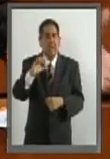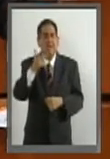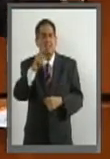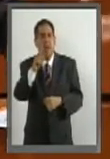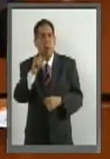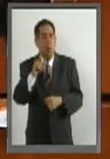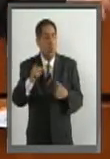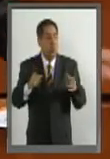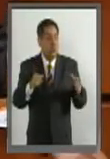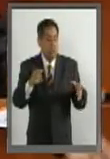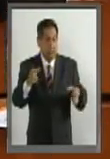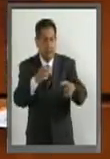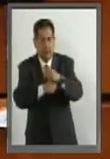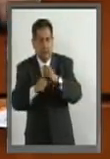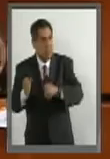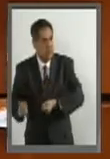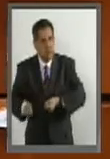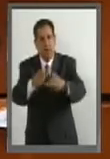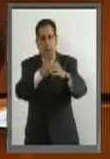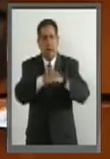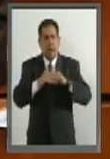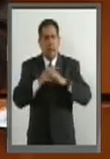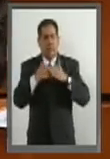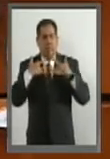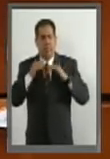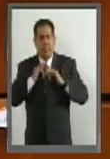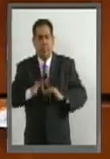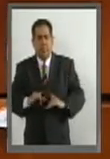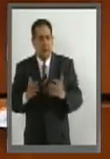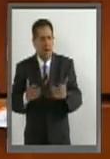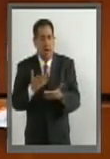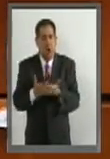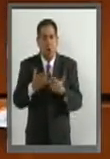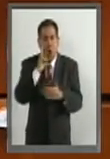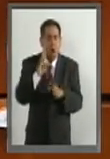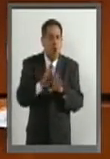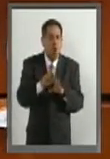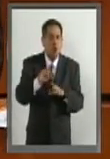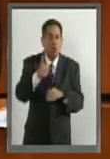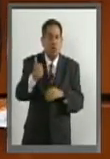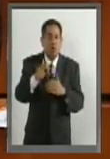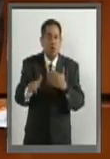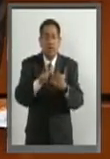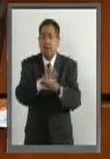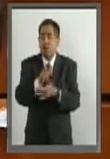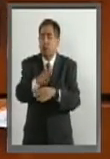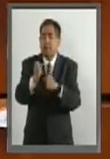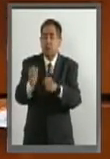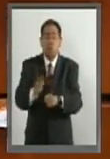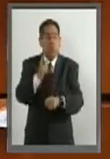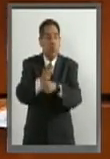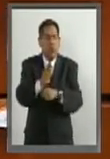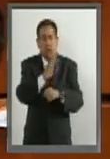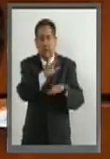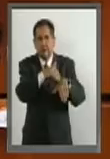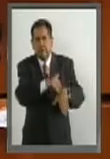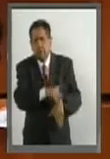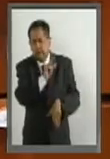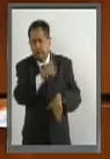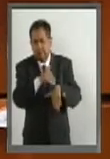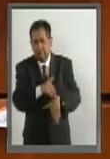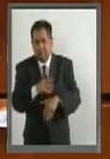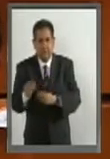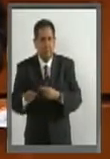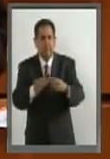llegara el otro. Ahí va el Chapo. Y ahora vamos a sacarles la ley de seguridad de interior, una entelequia, le